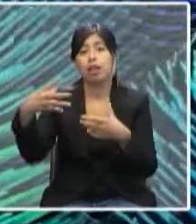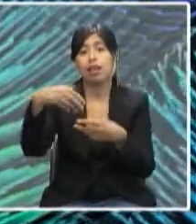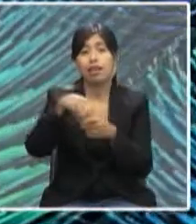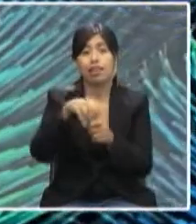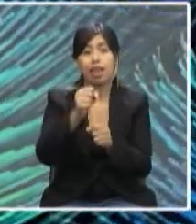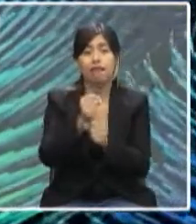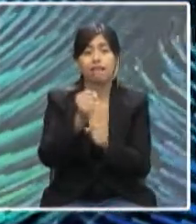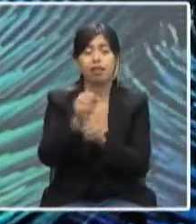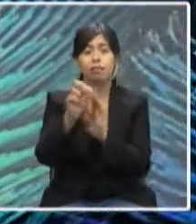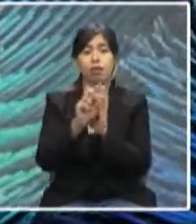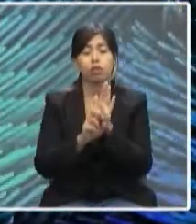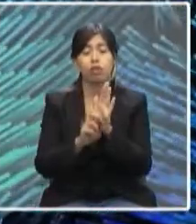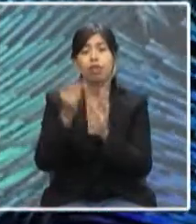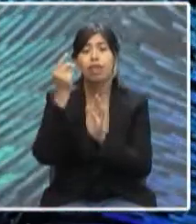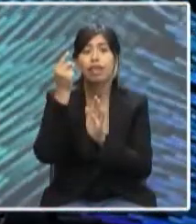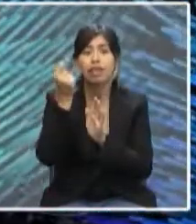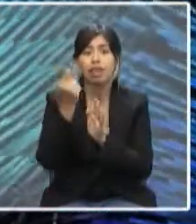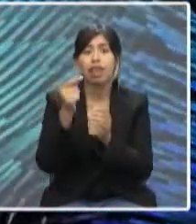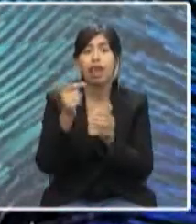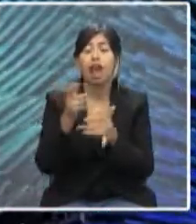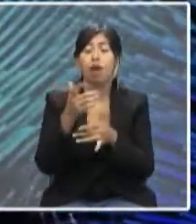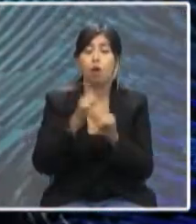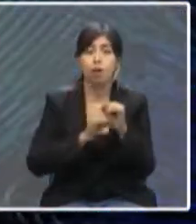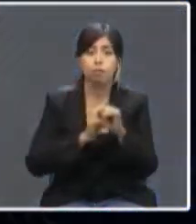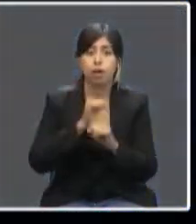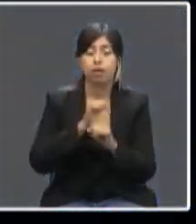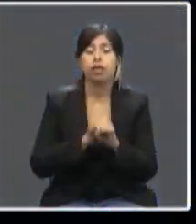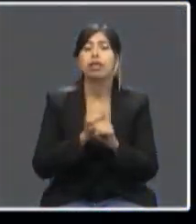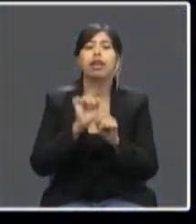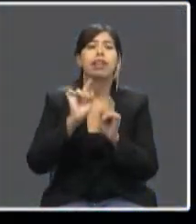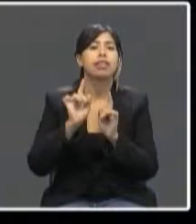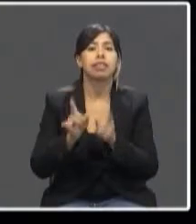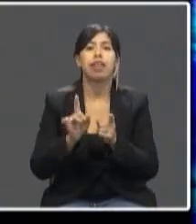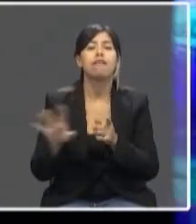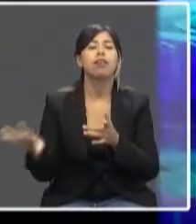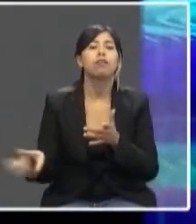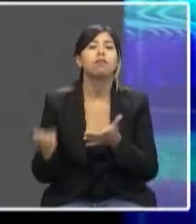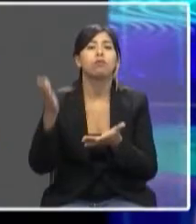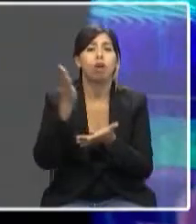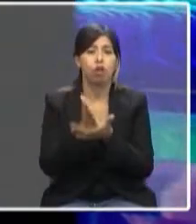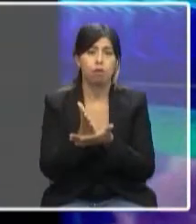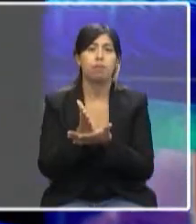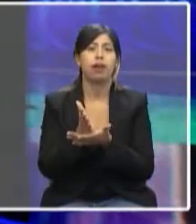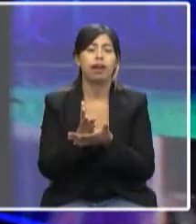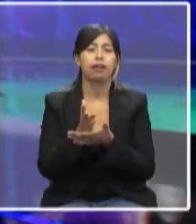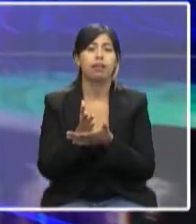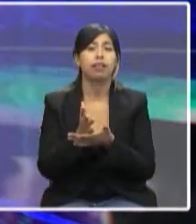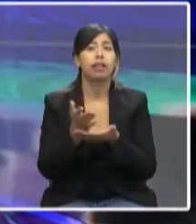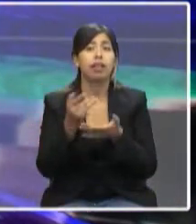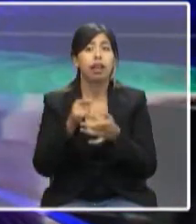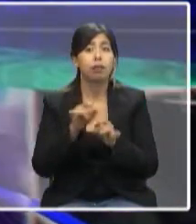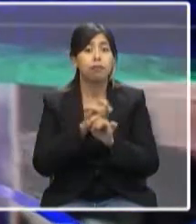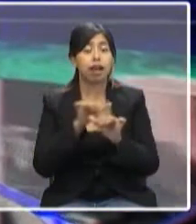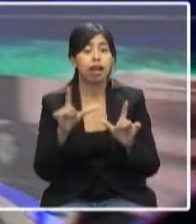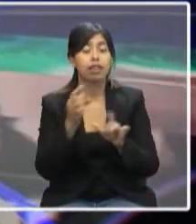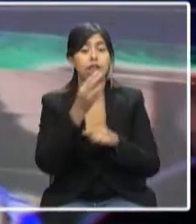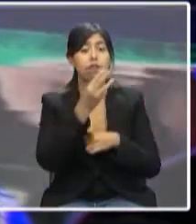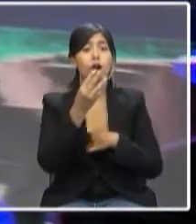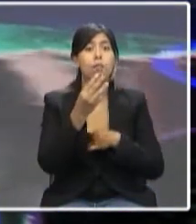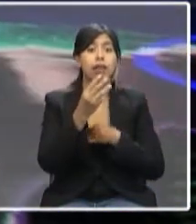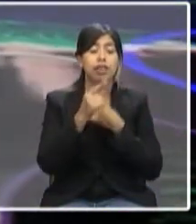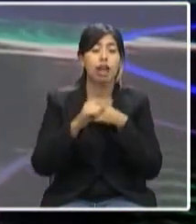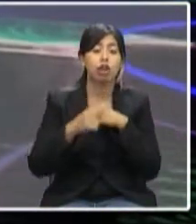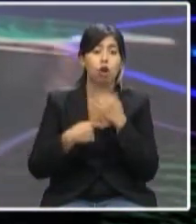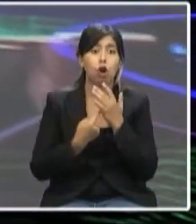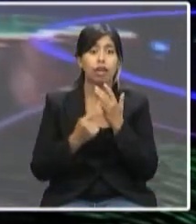o en una compañía o en una startup sea necesario en la mesa de toma de decisiones. Para cuando la plataforma tecnológica se